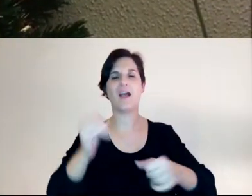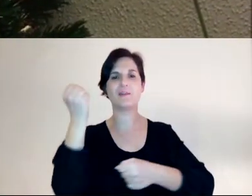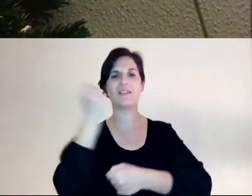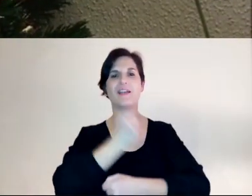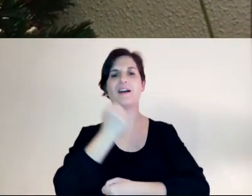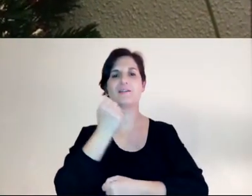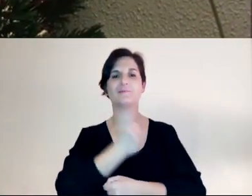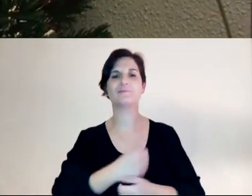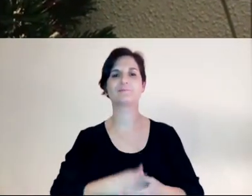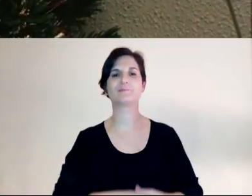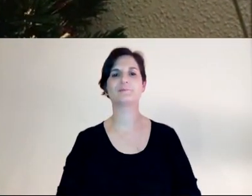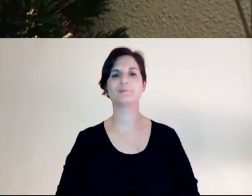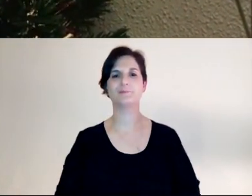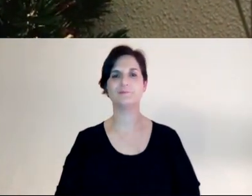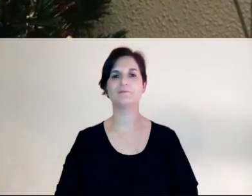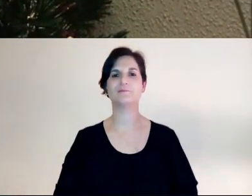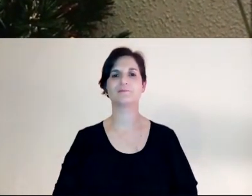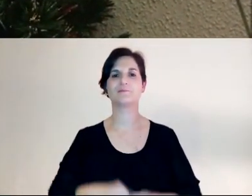¡Feliz Navidad!